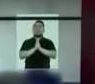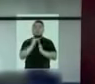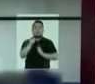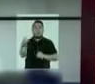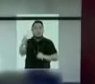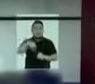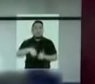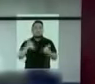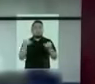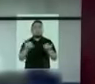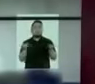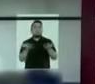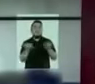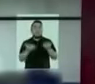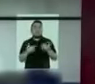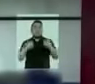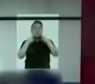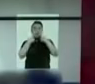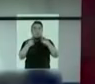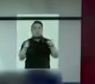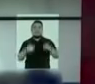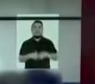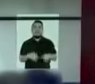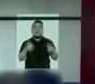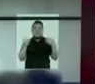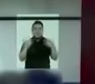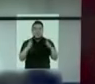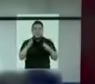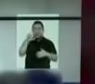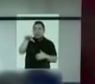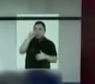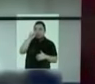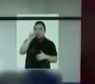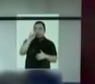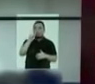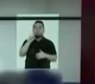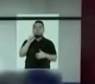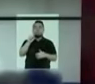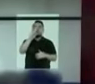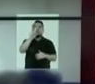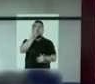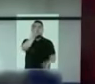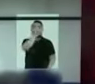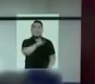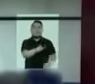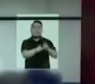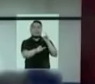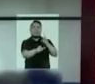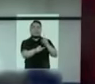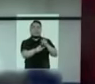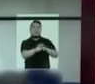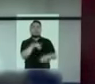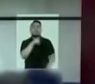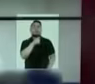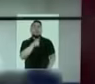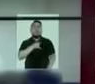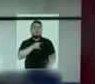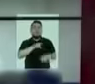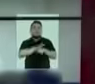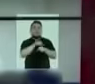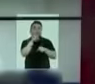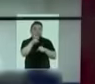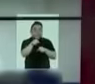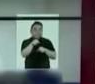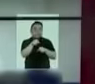La B1. La B2 se la das al vigésimo día. De tal manera que al día 30 ya